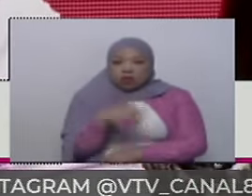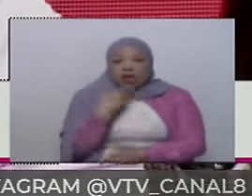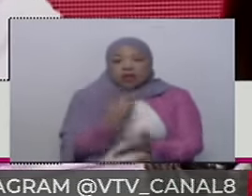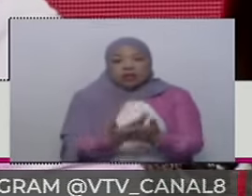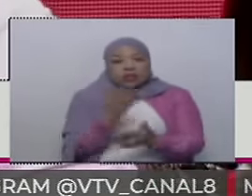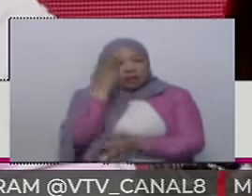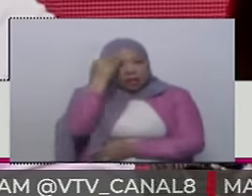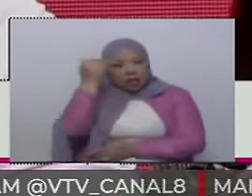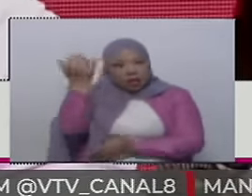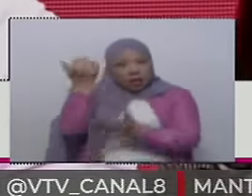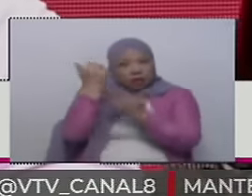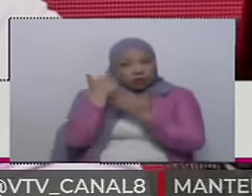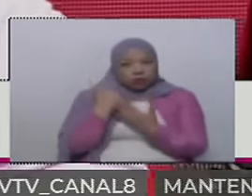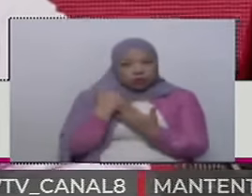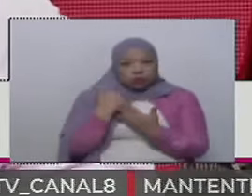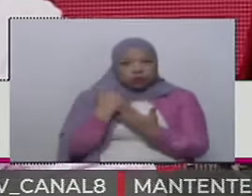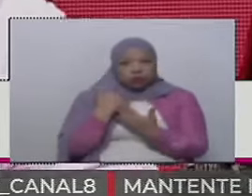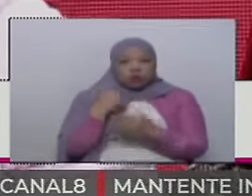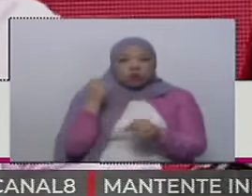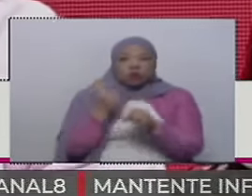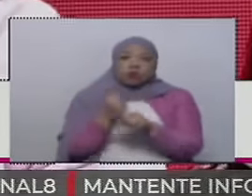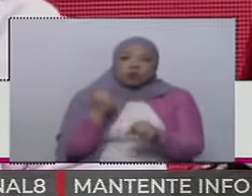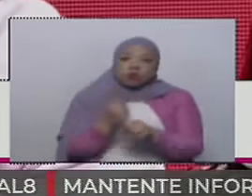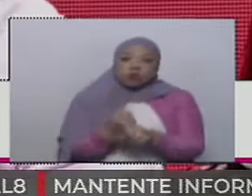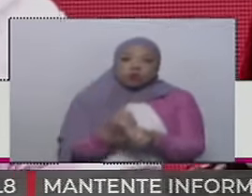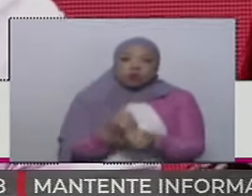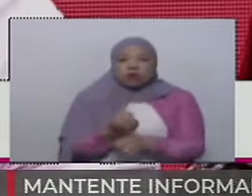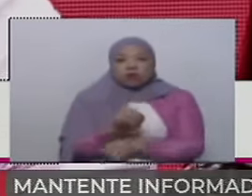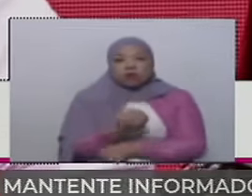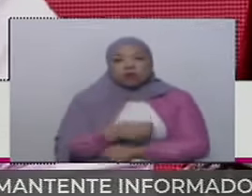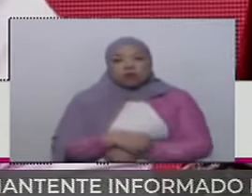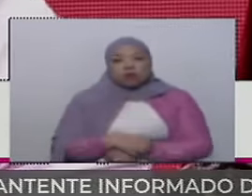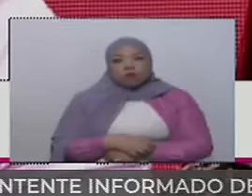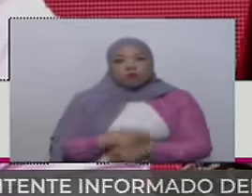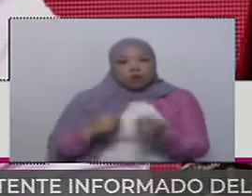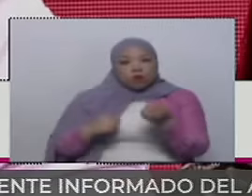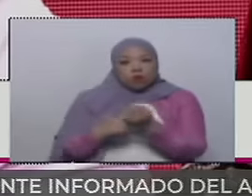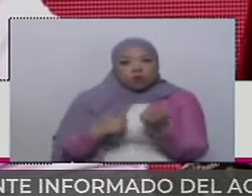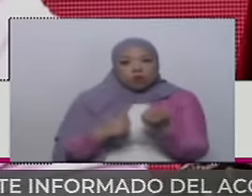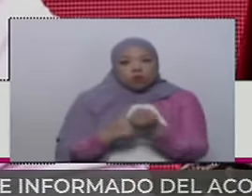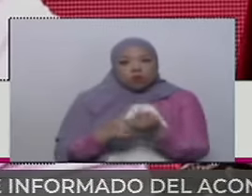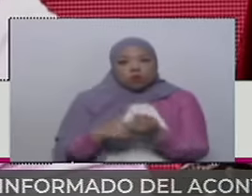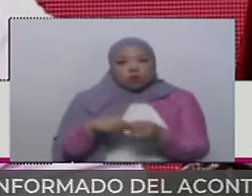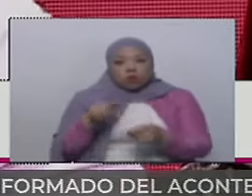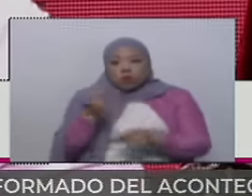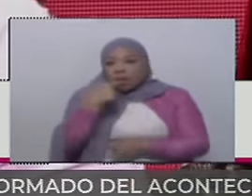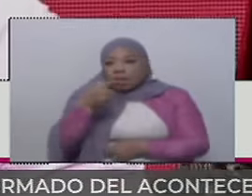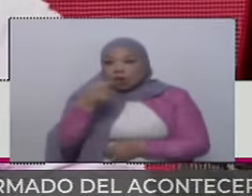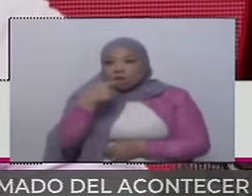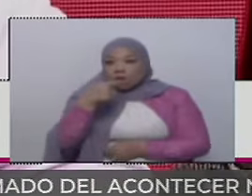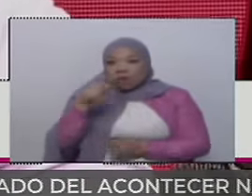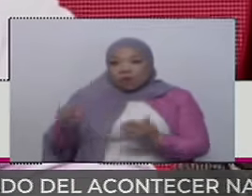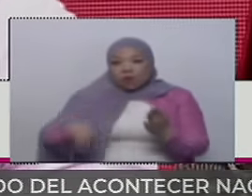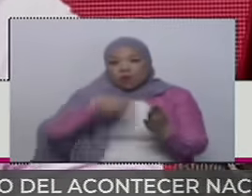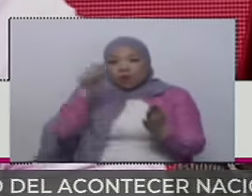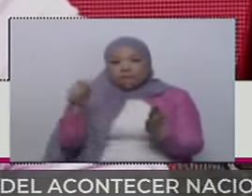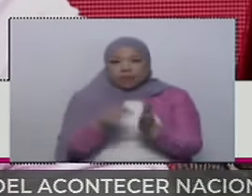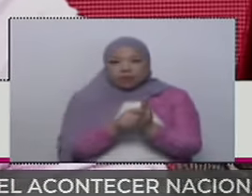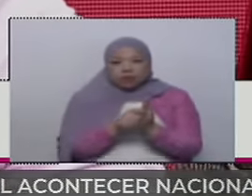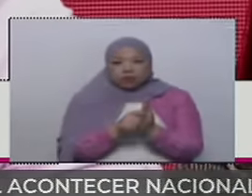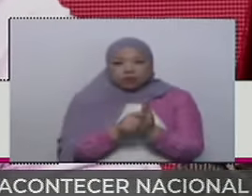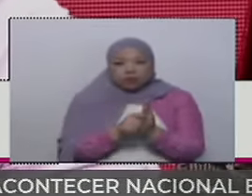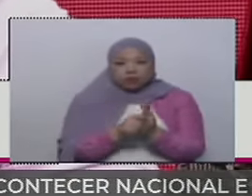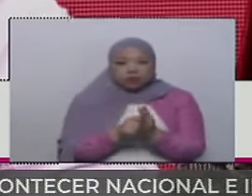a Dios tuve la dicha de poder tener un tratamiento completo.